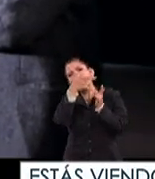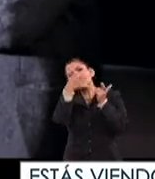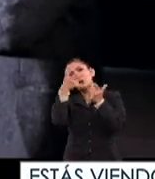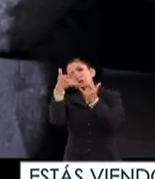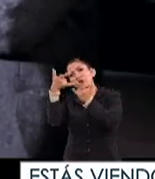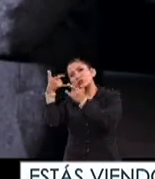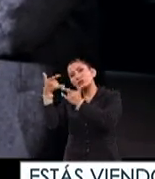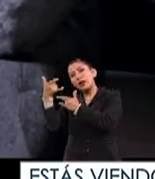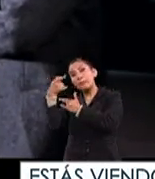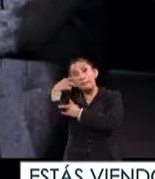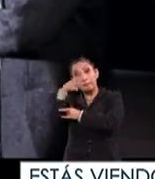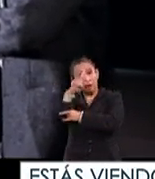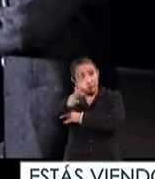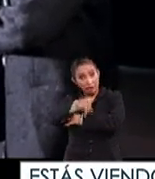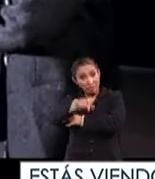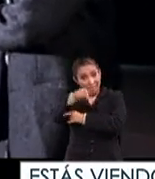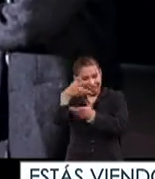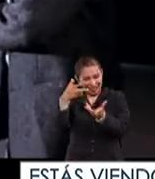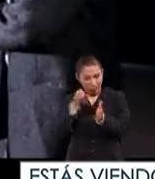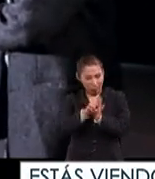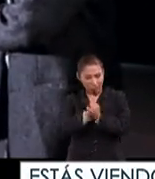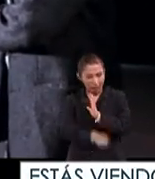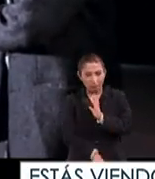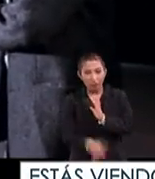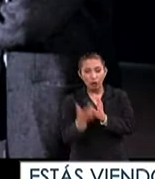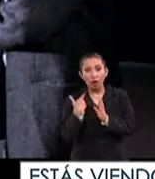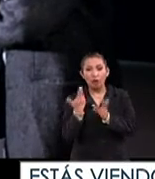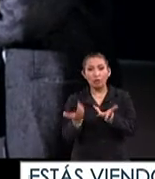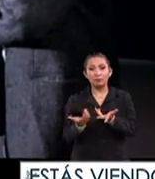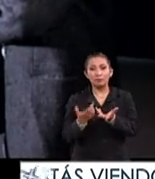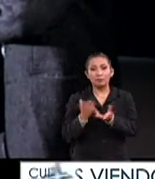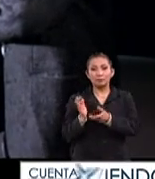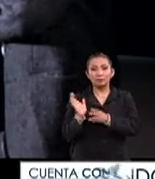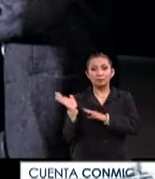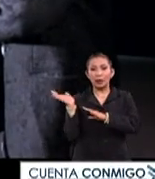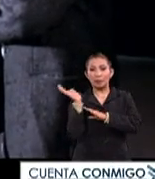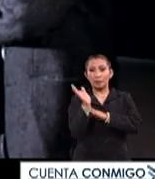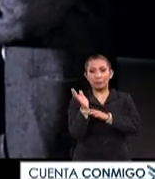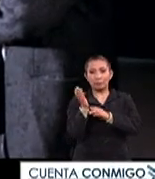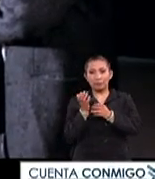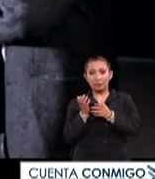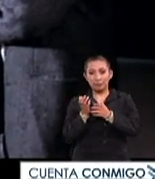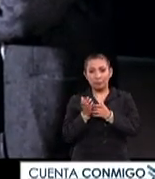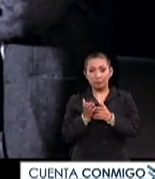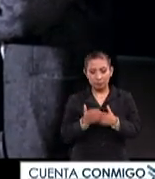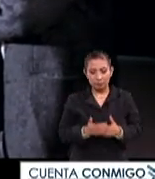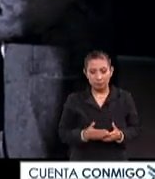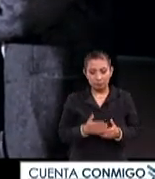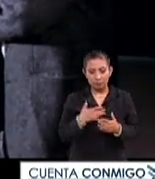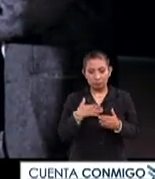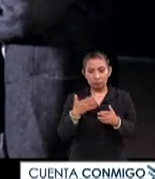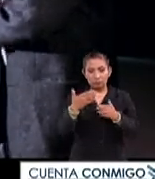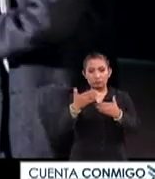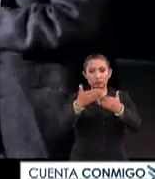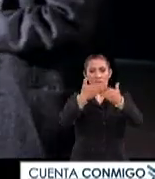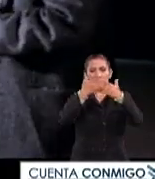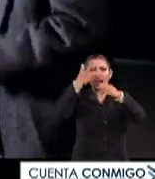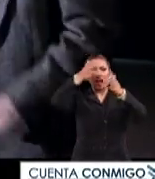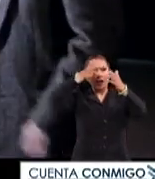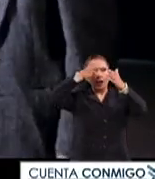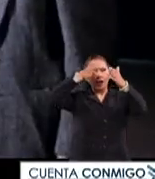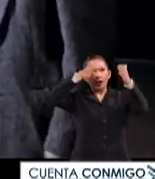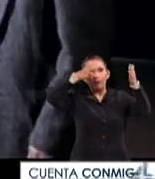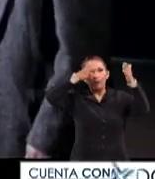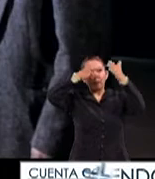en realidad hacía, por ejemplo, cuando el mesero me parece que se acerca a la cámara, ¿no? Y te tapa la cámara